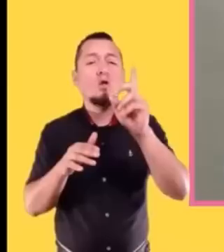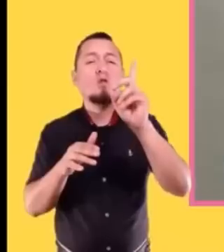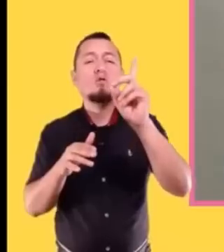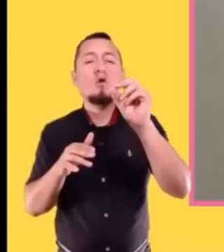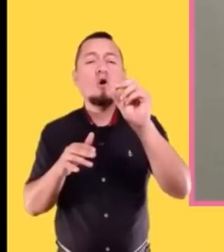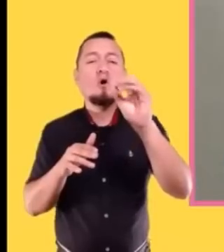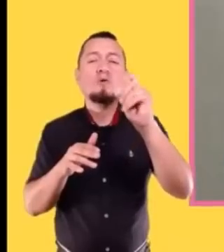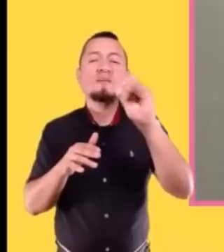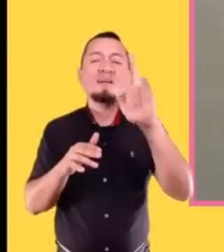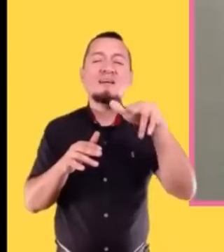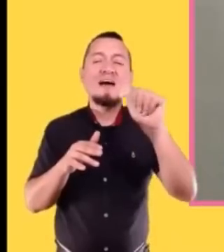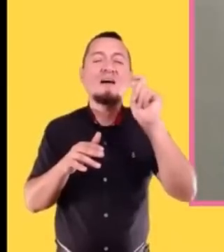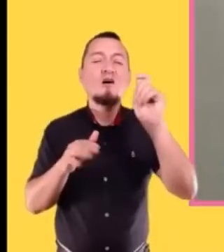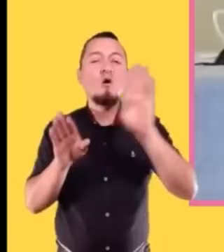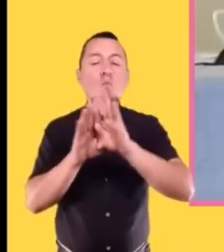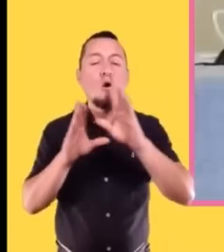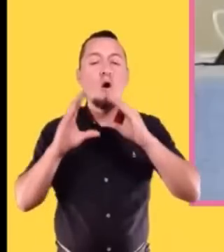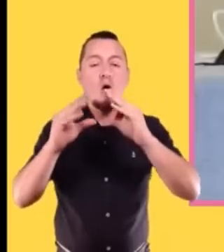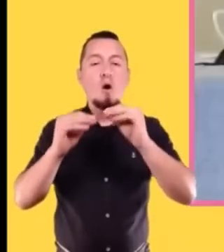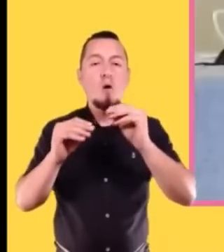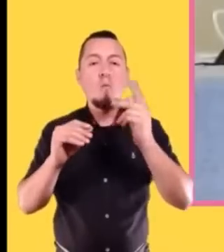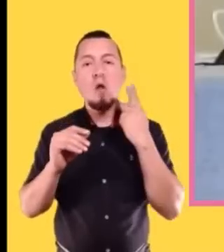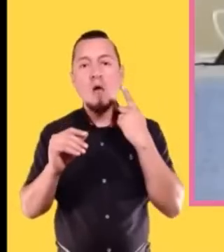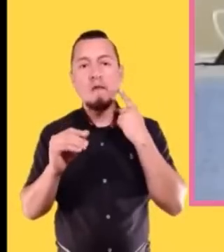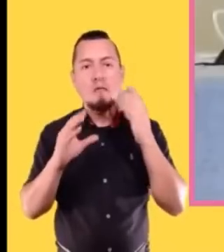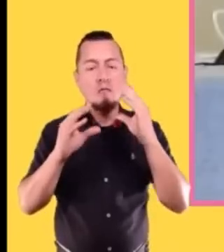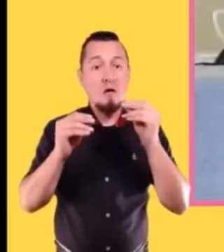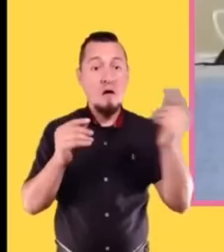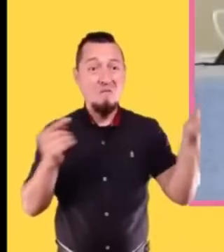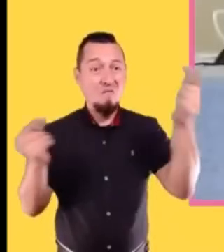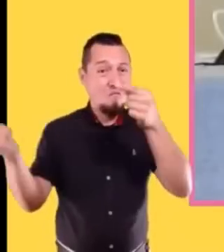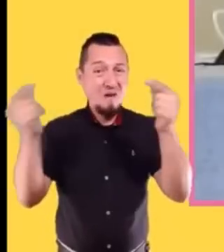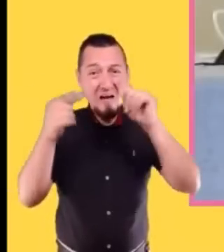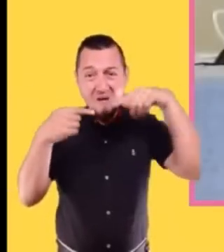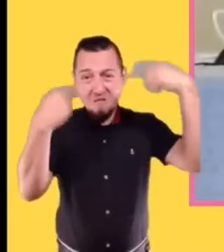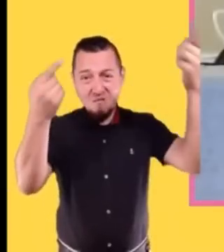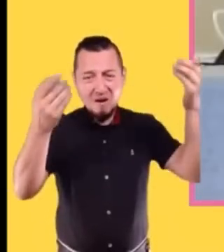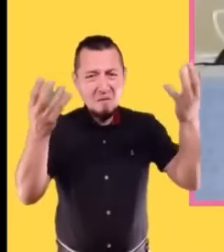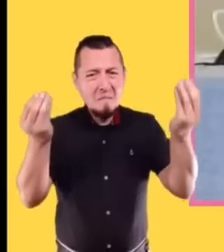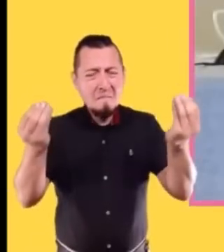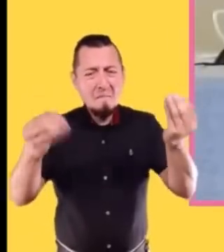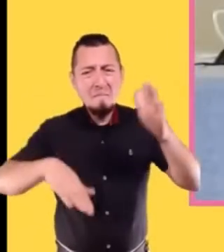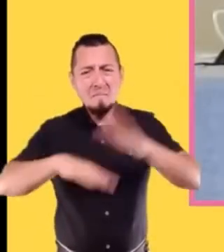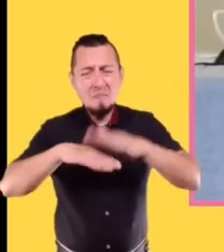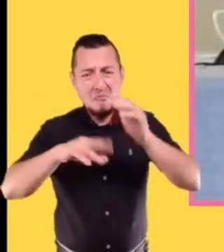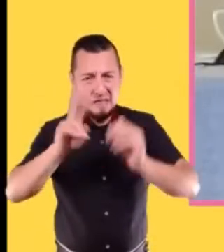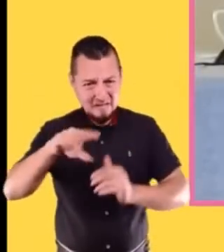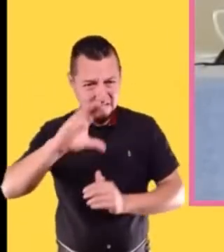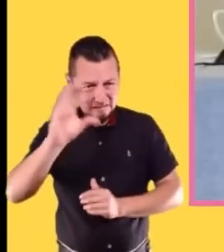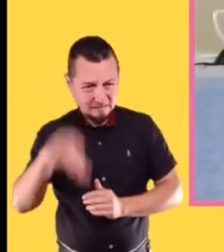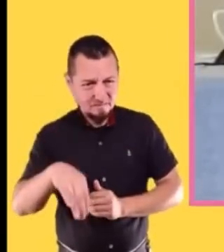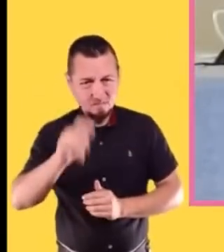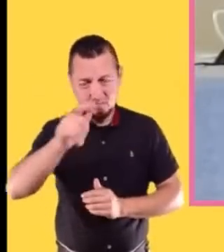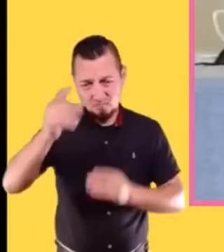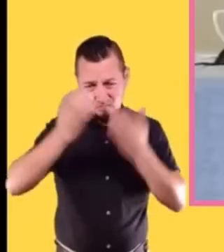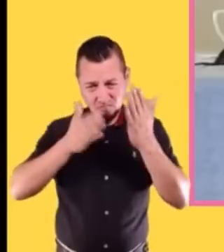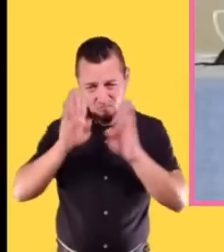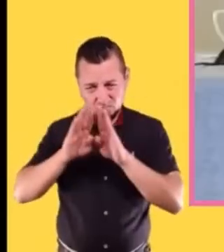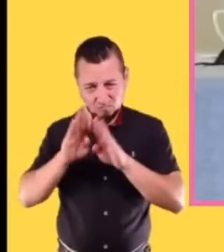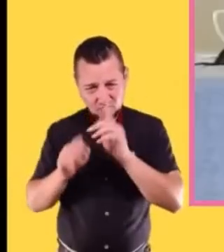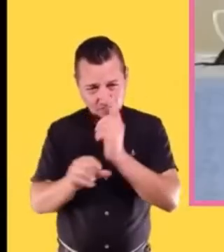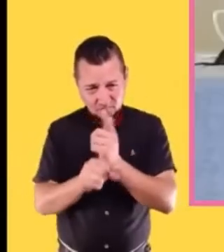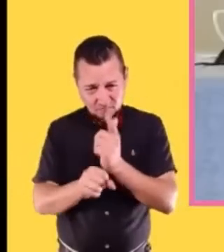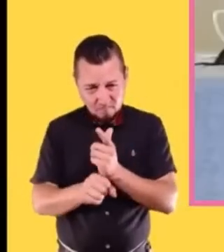por eso estamos aquí, porque hay un debate afuera que en buena parte no es real, porque por ejemplo, si uno revisa algunos materiales,